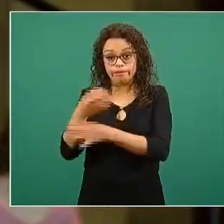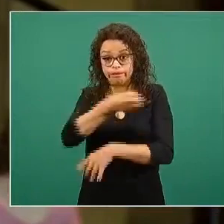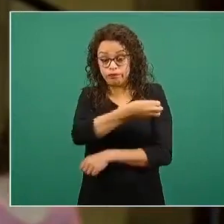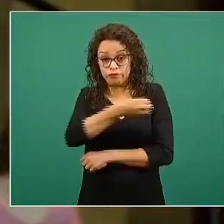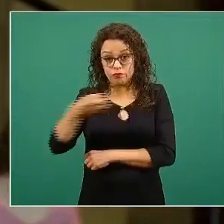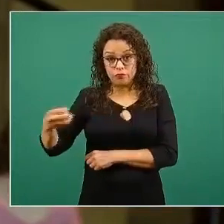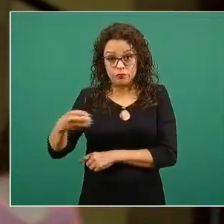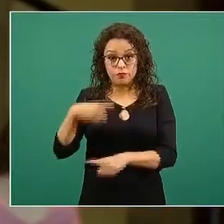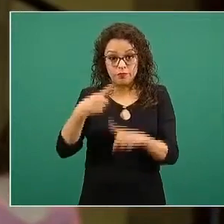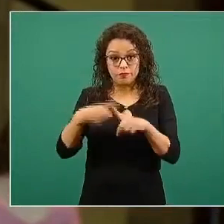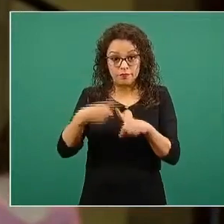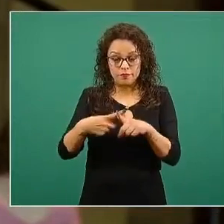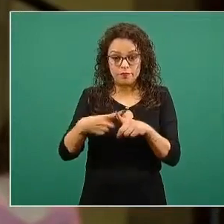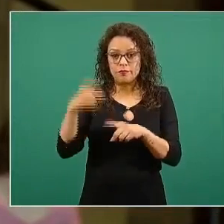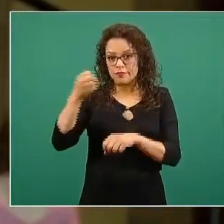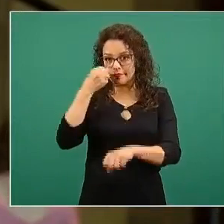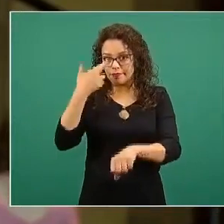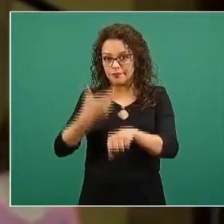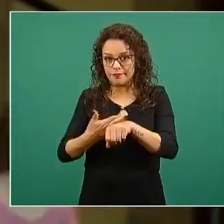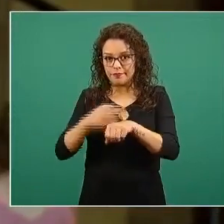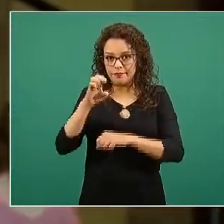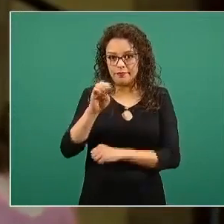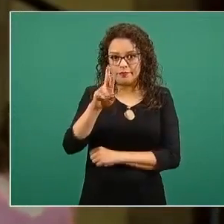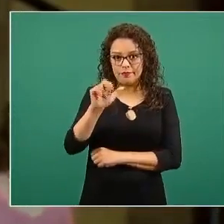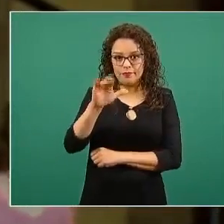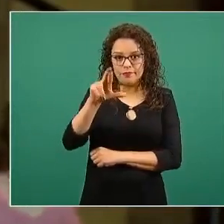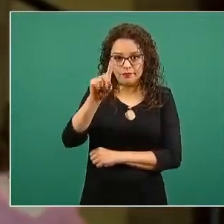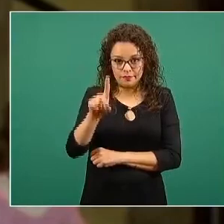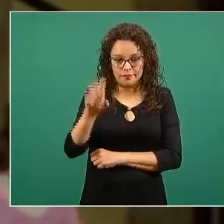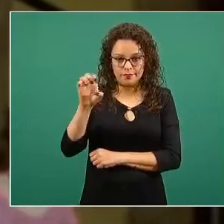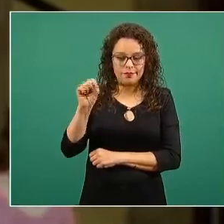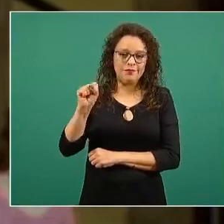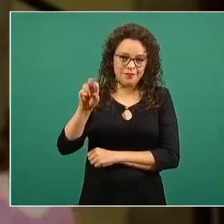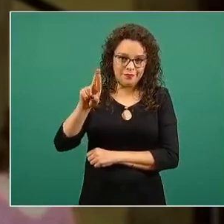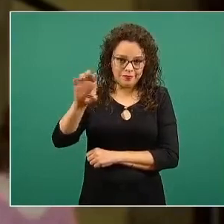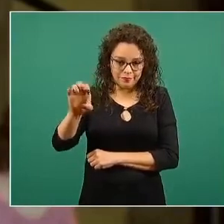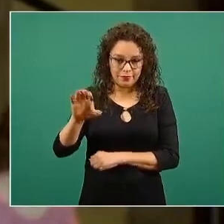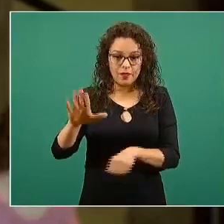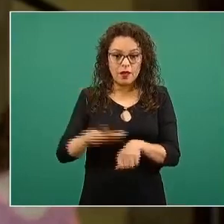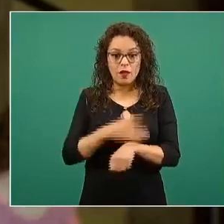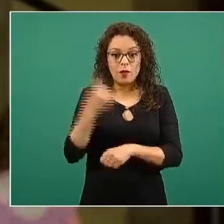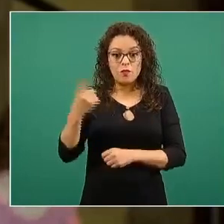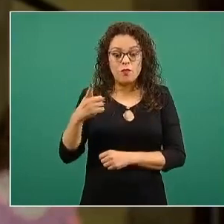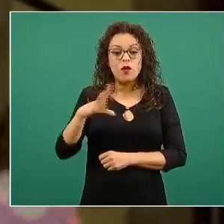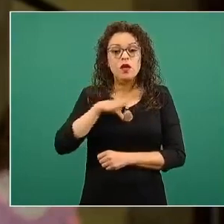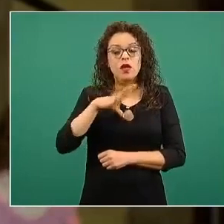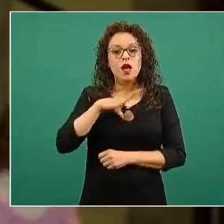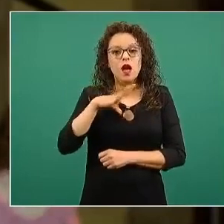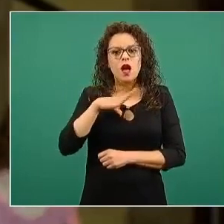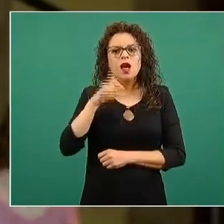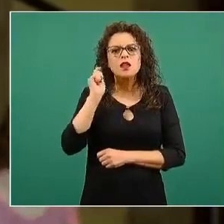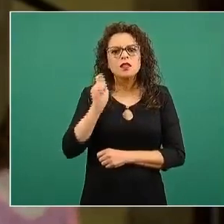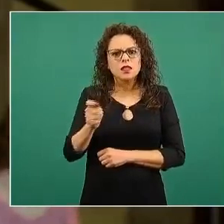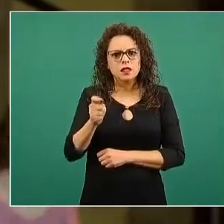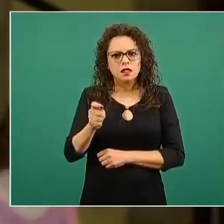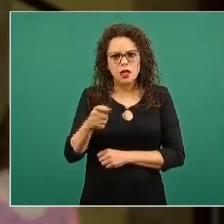al canciller Ebrard para que se consiguieran las vacunas de algún otro modo, porque tengo entendido que no se van a